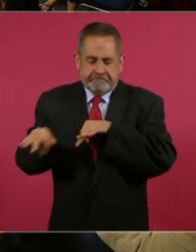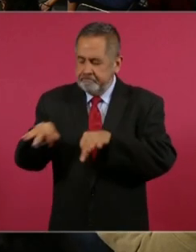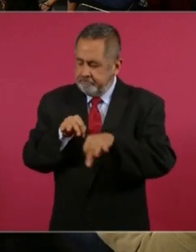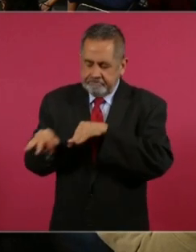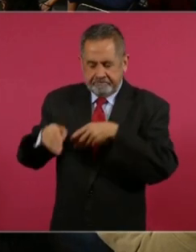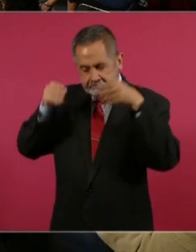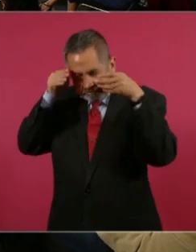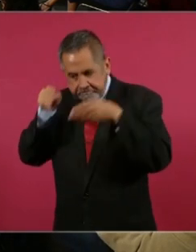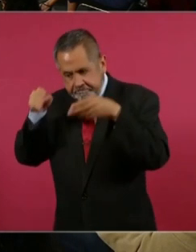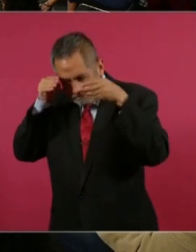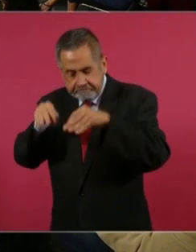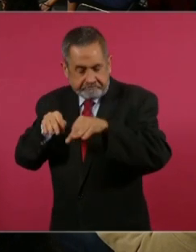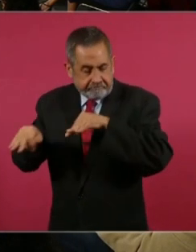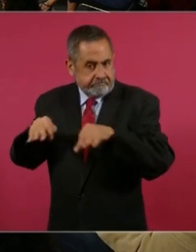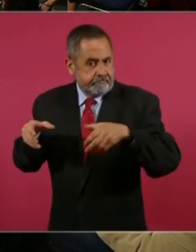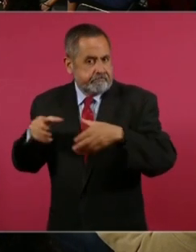de